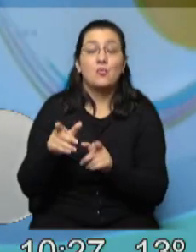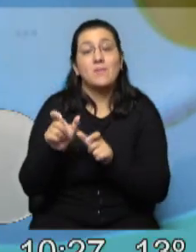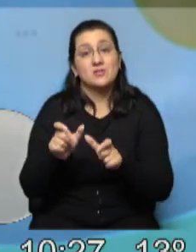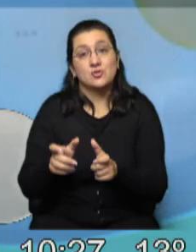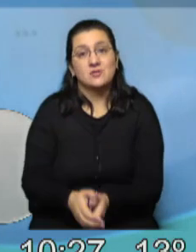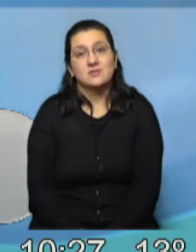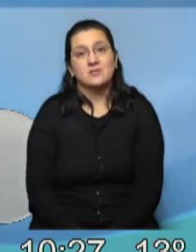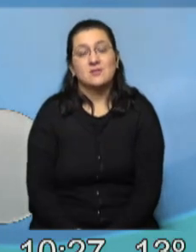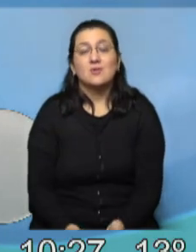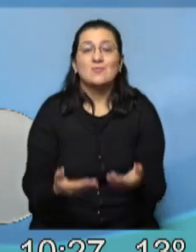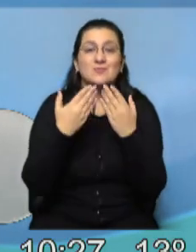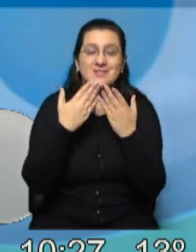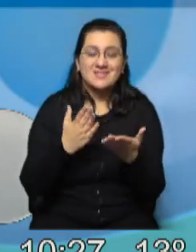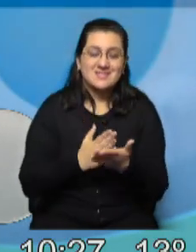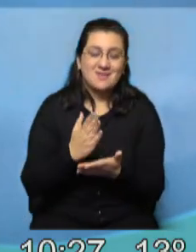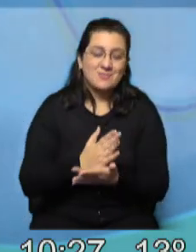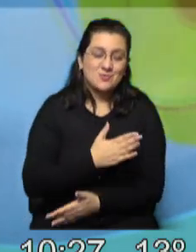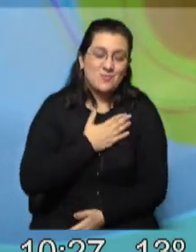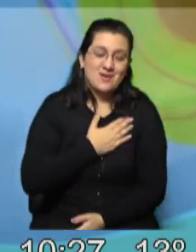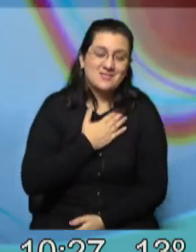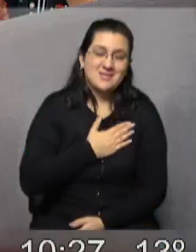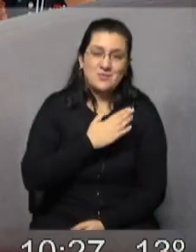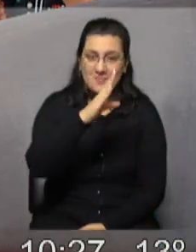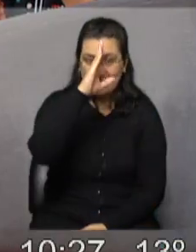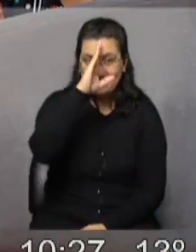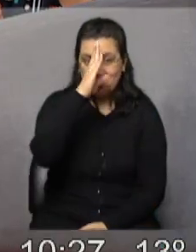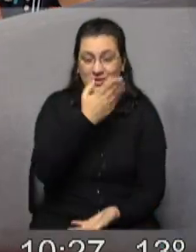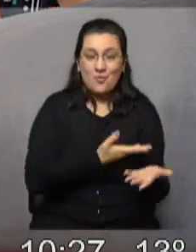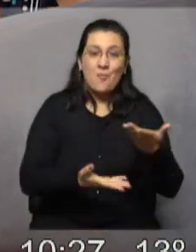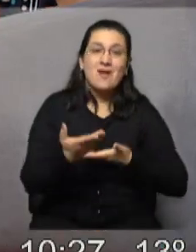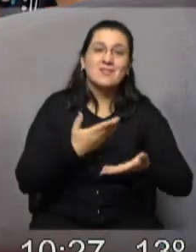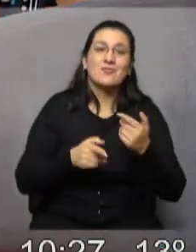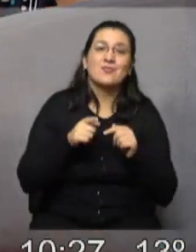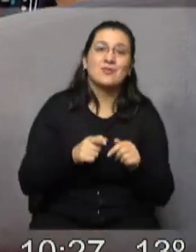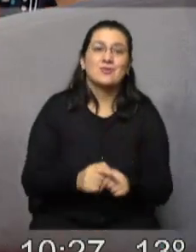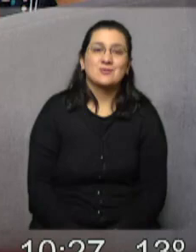Muchísimas gracias por estar acá. Siempre es un placer y un aprendizaje estar con vos. Bueno, un placer para mí. Bueno, a